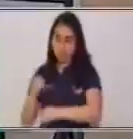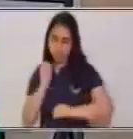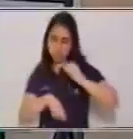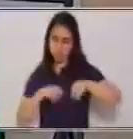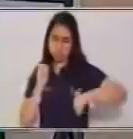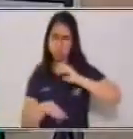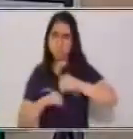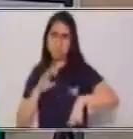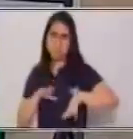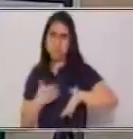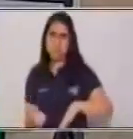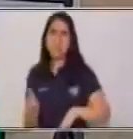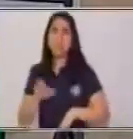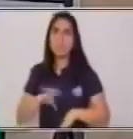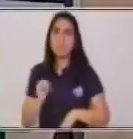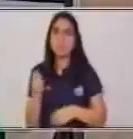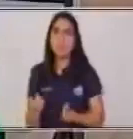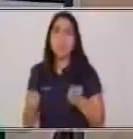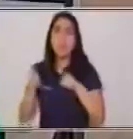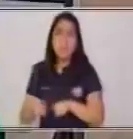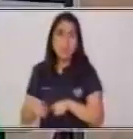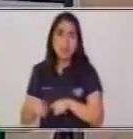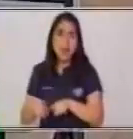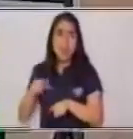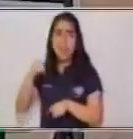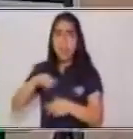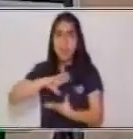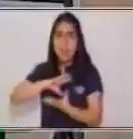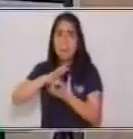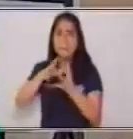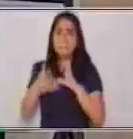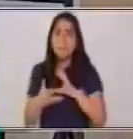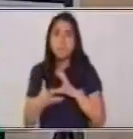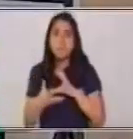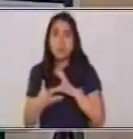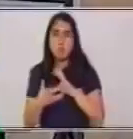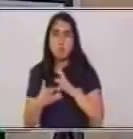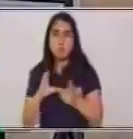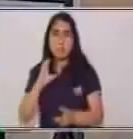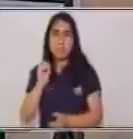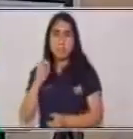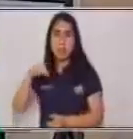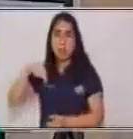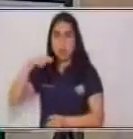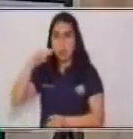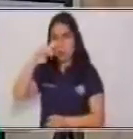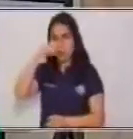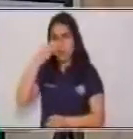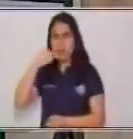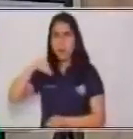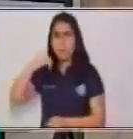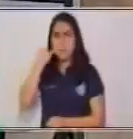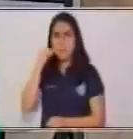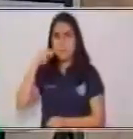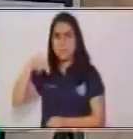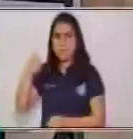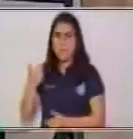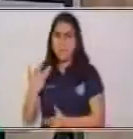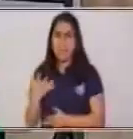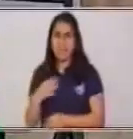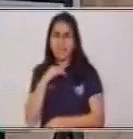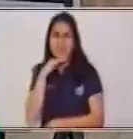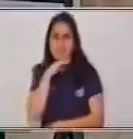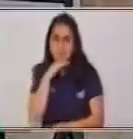Luego tenemos nuestro párrafo de comparación y contraste. En el de comparación y contraste vamos a utilizar dos